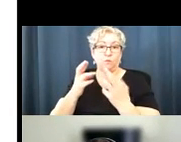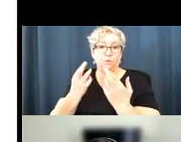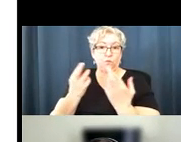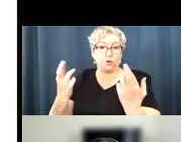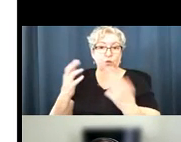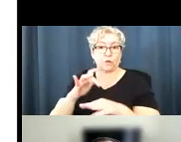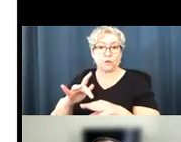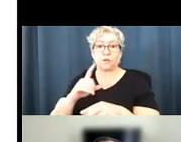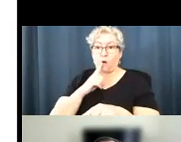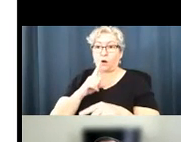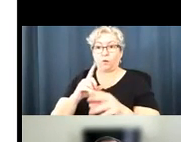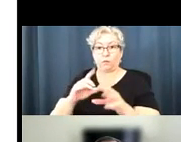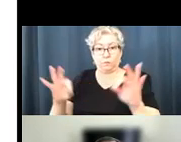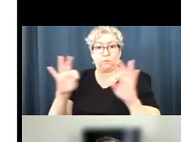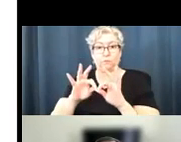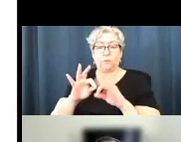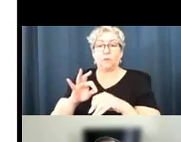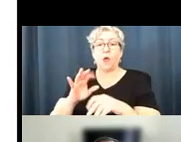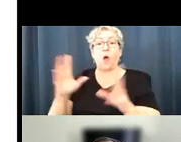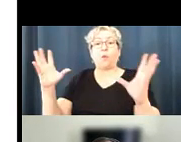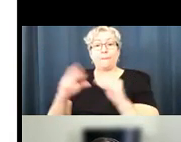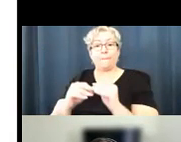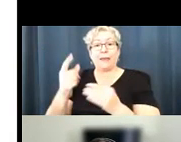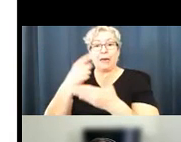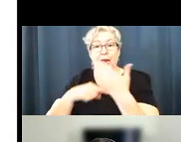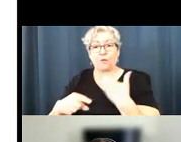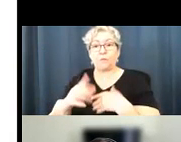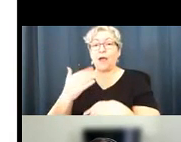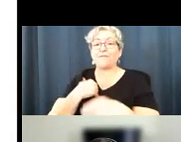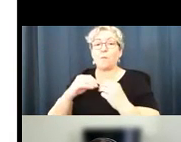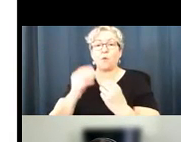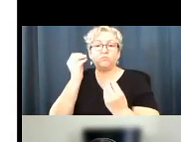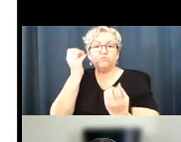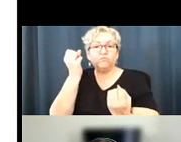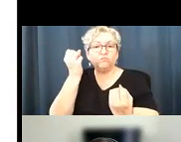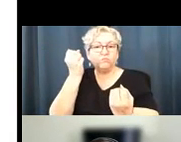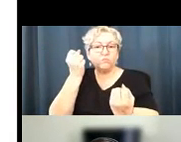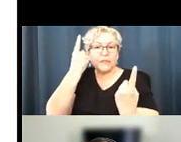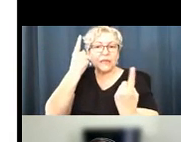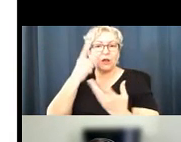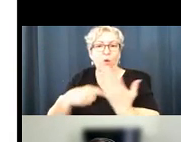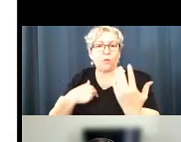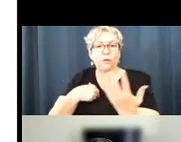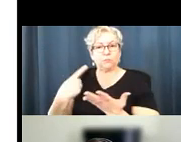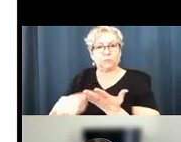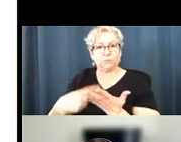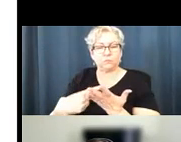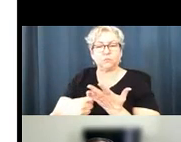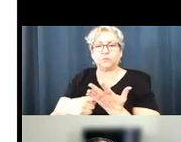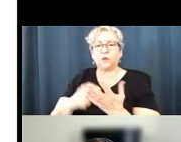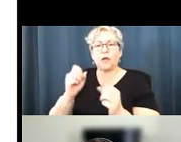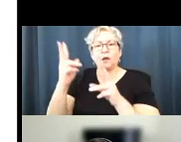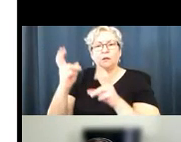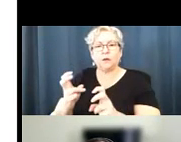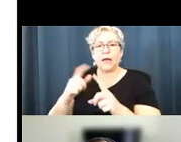estamos hablando. Y lo que necesitamos la semana que viene, lo que nos reunamos la semana que viene, podemos tener algunos de los contactos de lo que vamos a estar hablando. Usted los